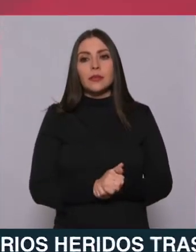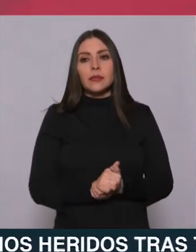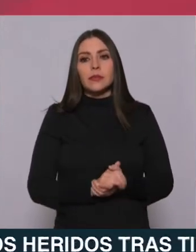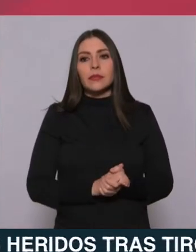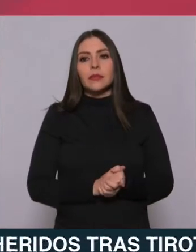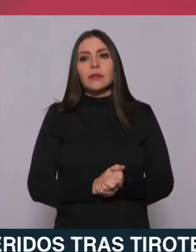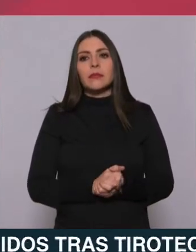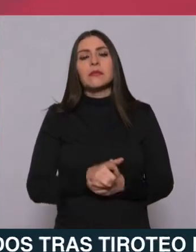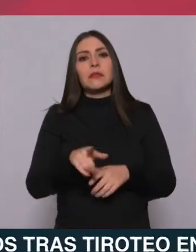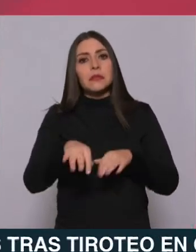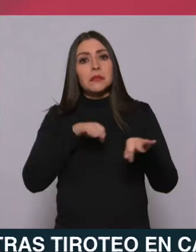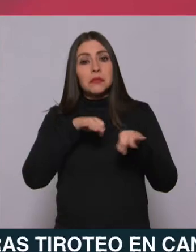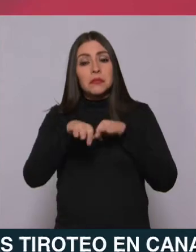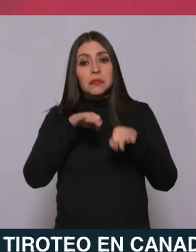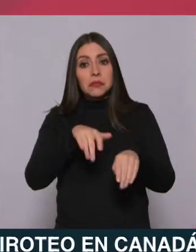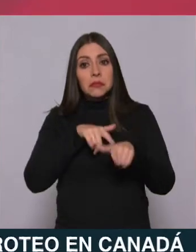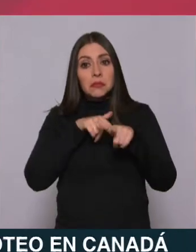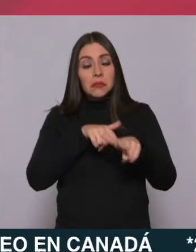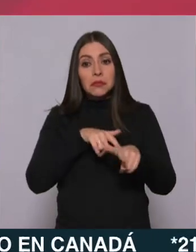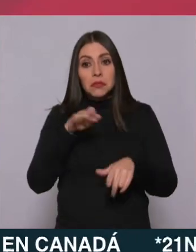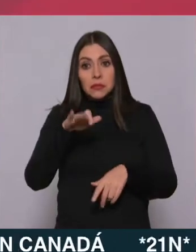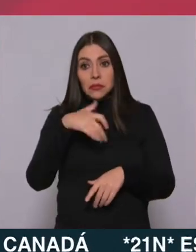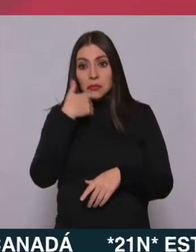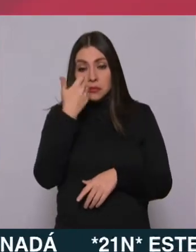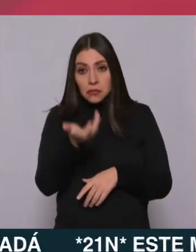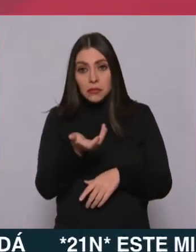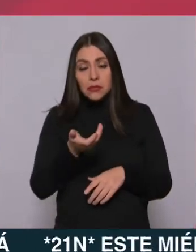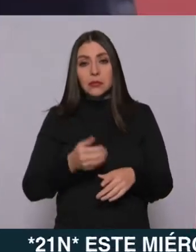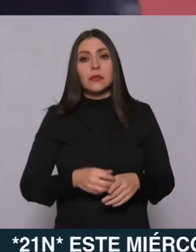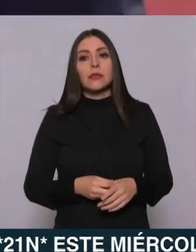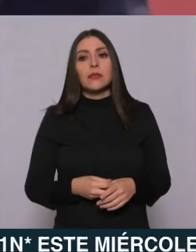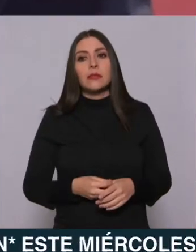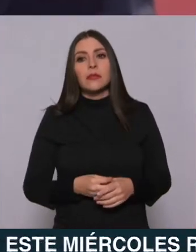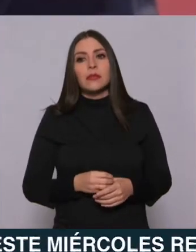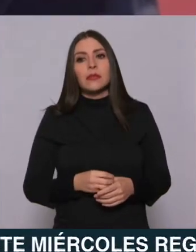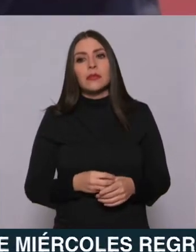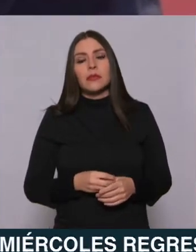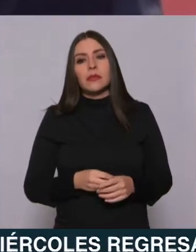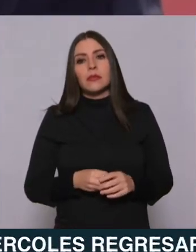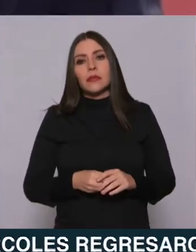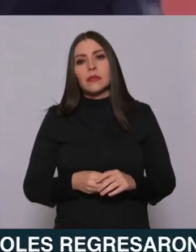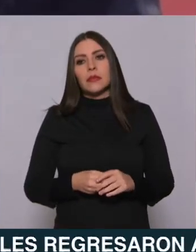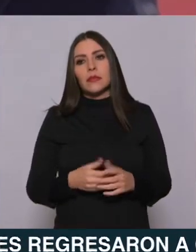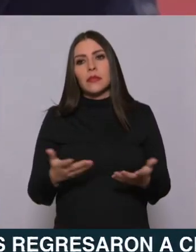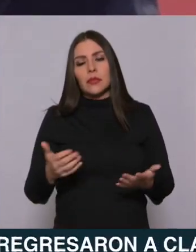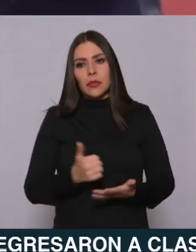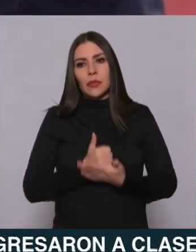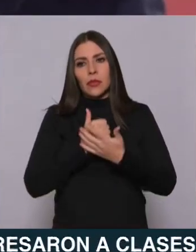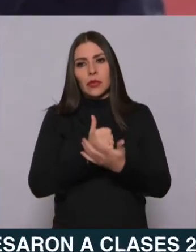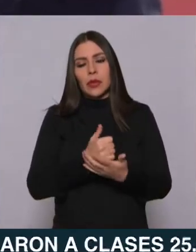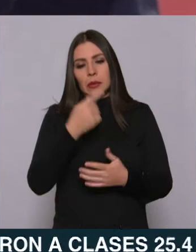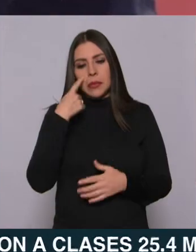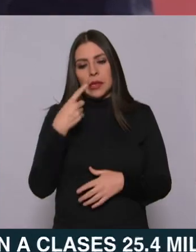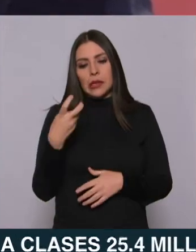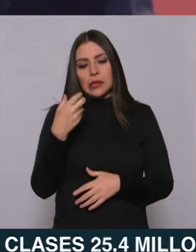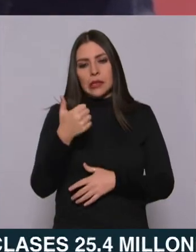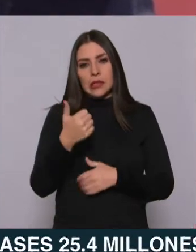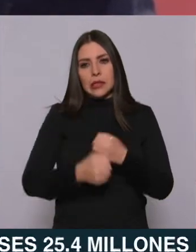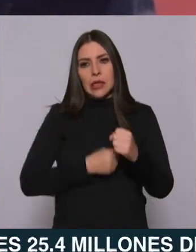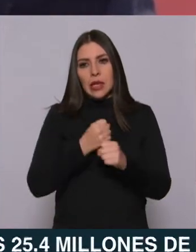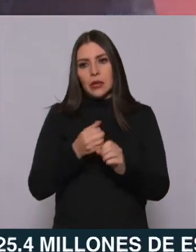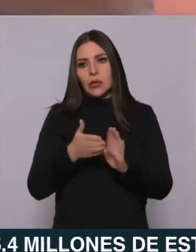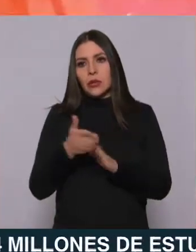seguir trabajando, cuando menos en este sexenio, para mejorar el sistema de salud